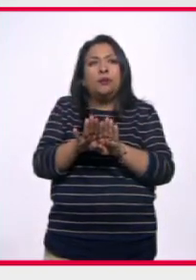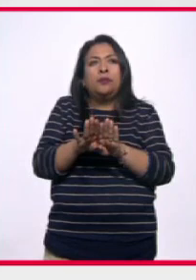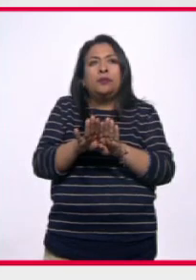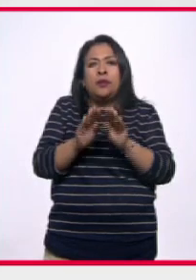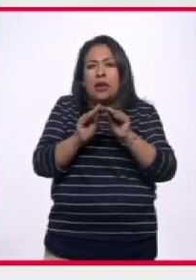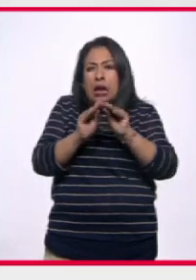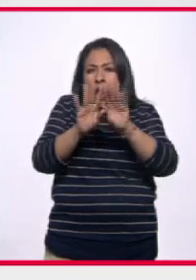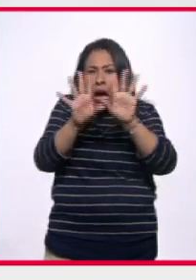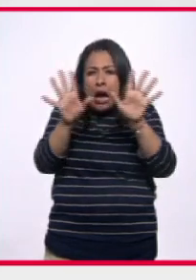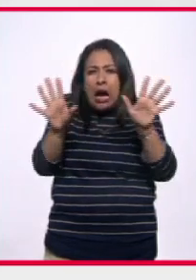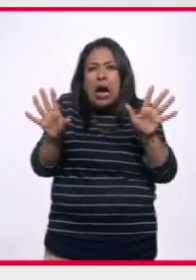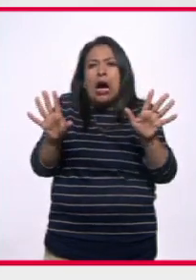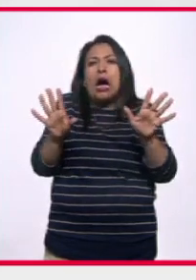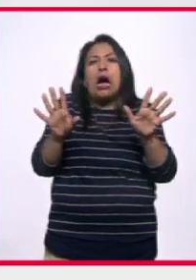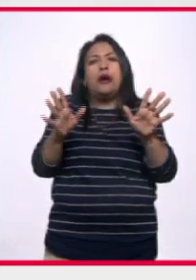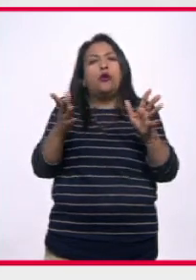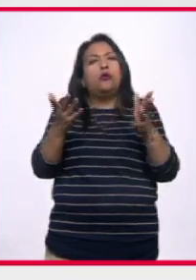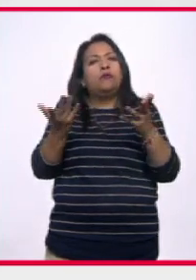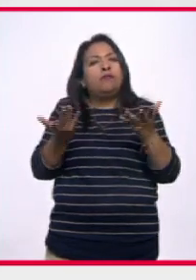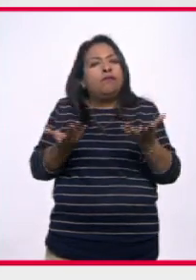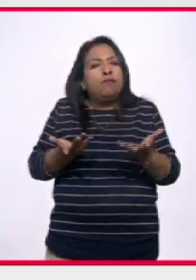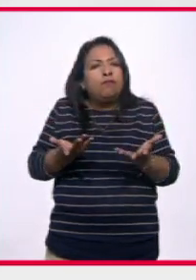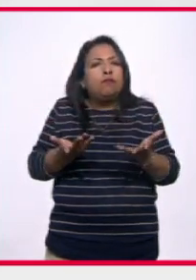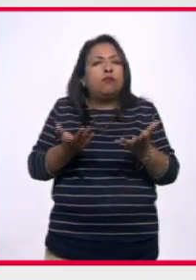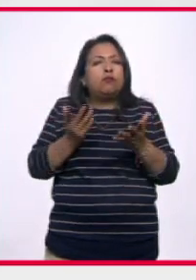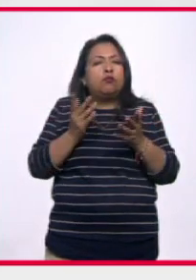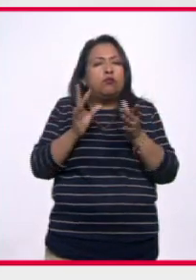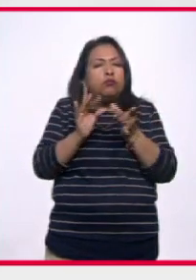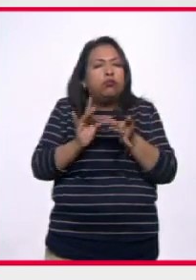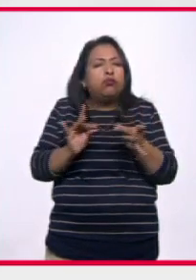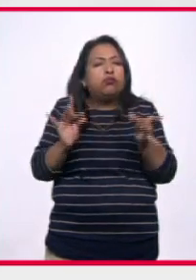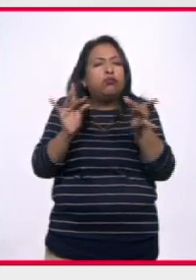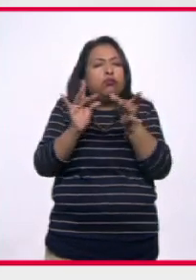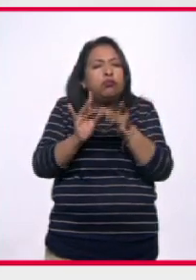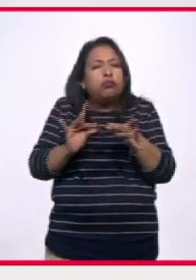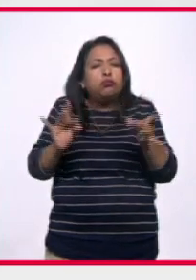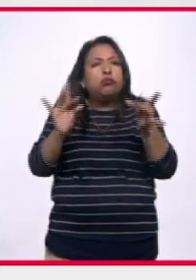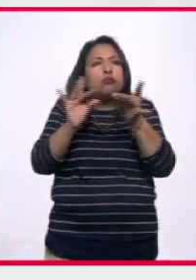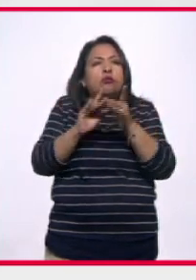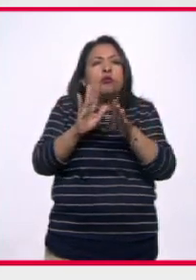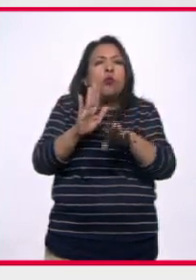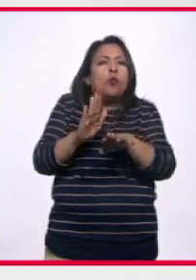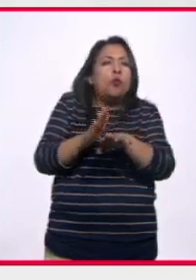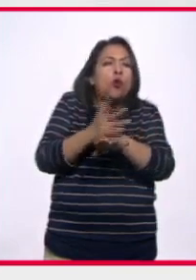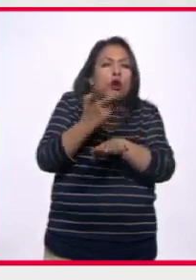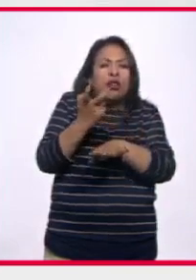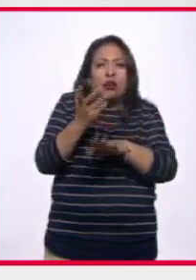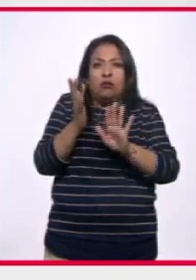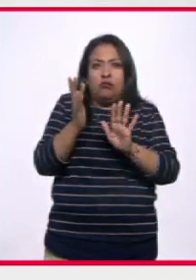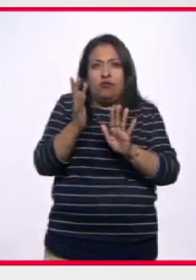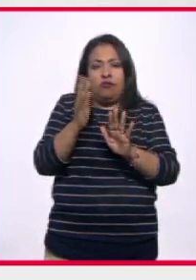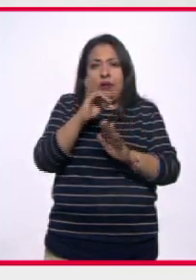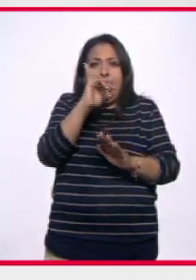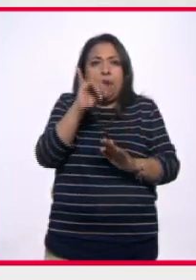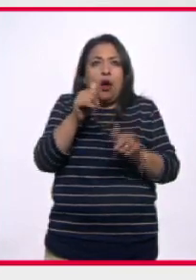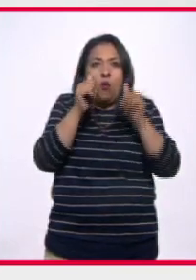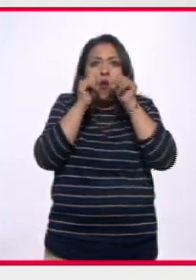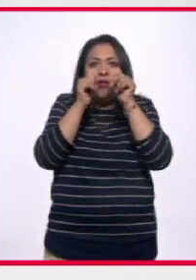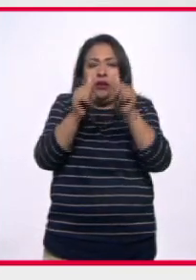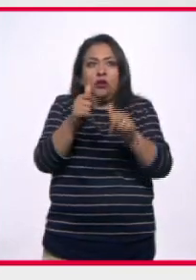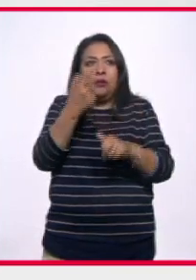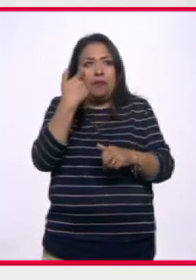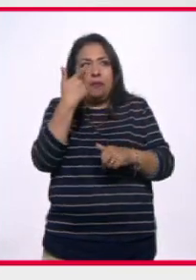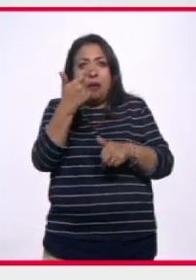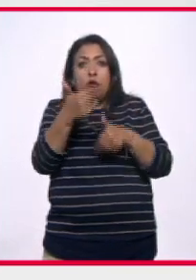explícito y tan minucioso en las cosas del por qué lo hizo aquí dan